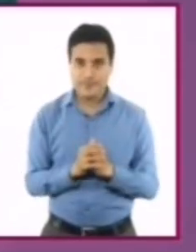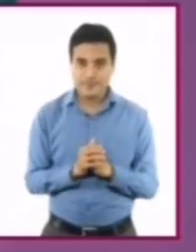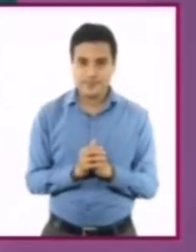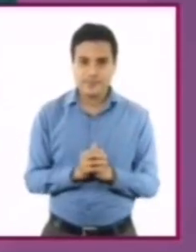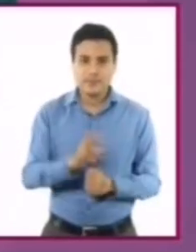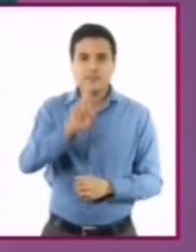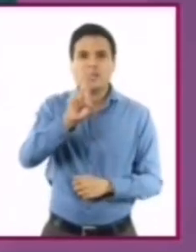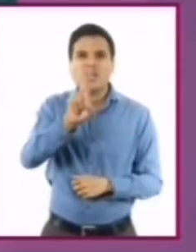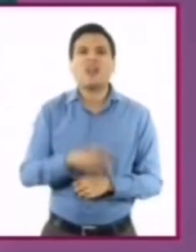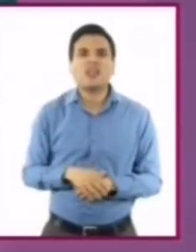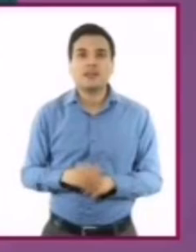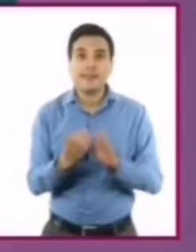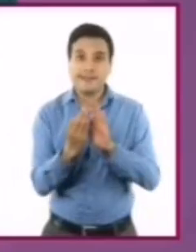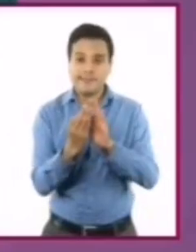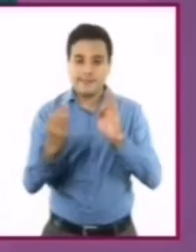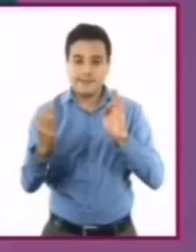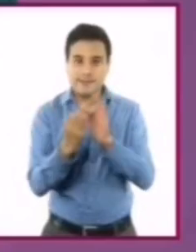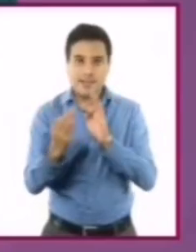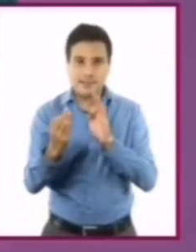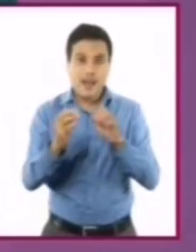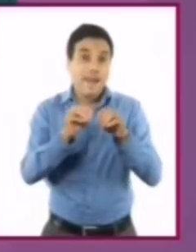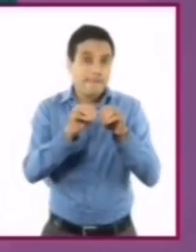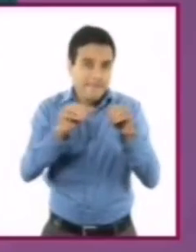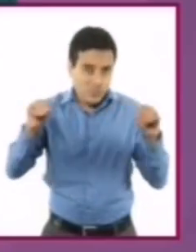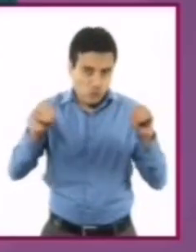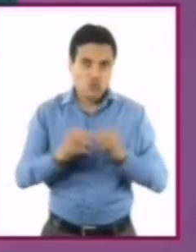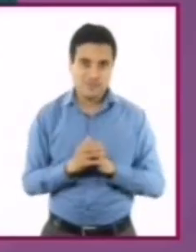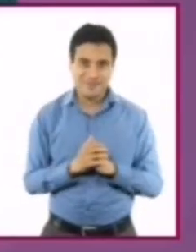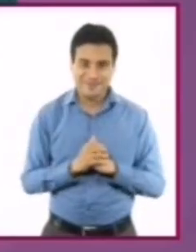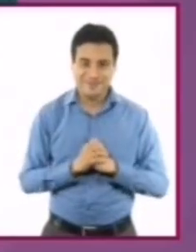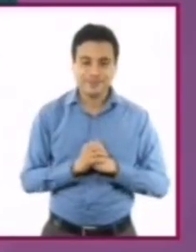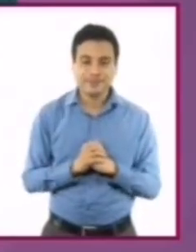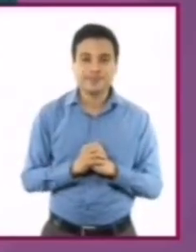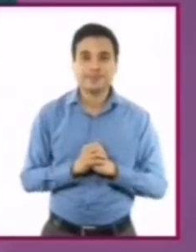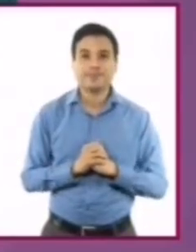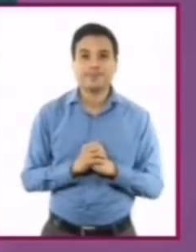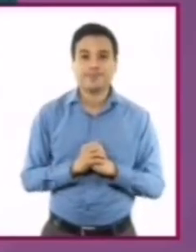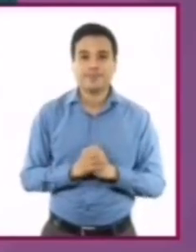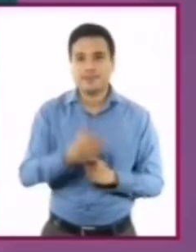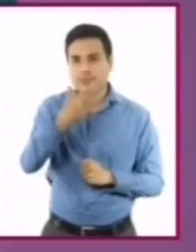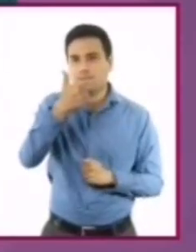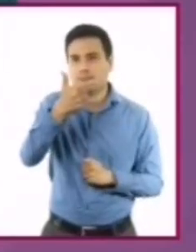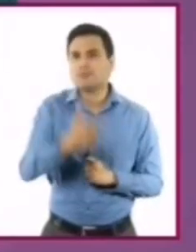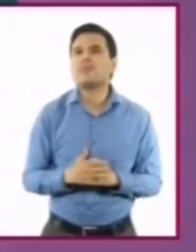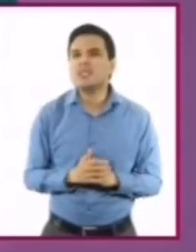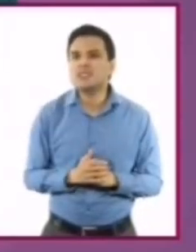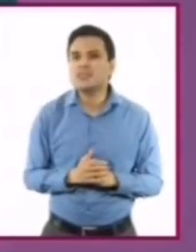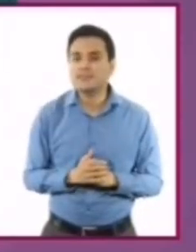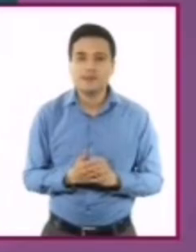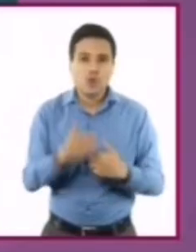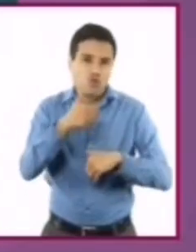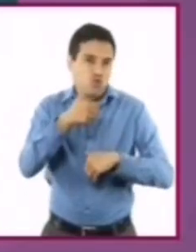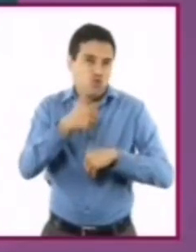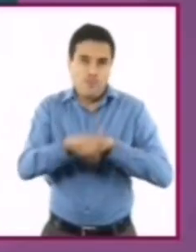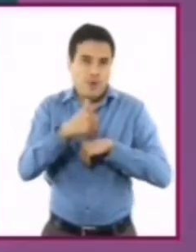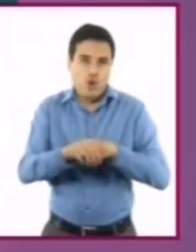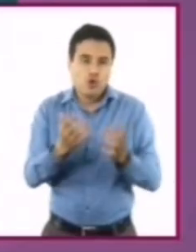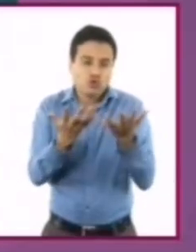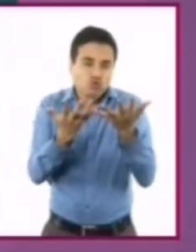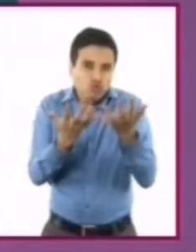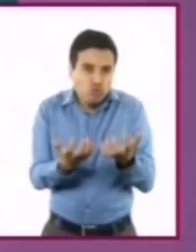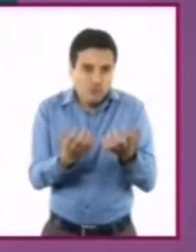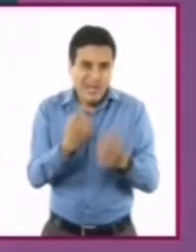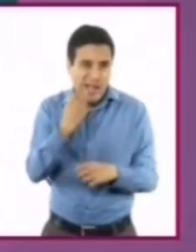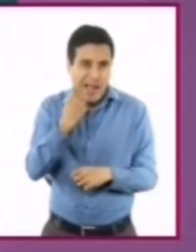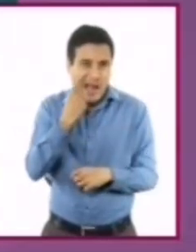distancia de separación en metros entre los centros de dichos cuerpos. Y G es la constante de gravitación